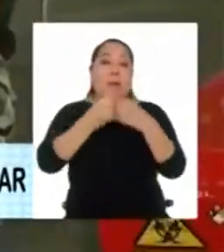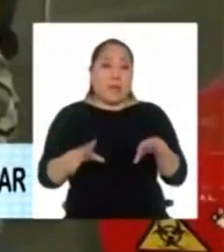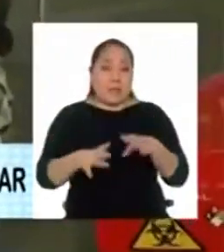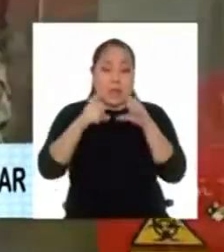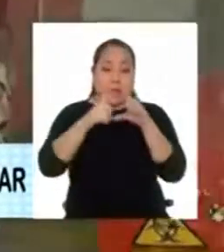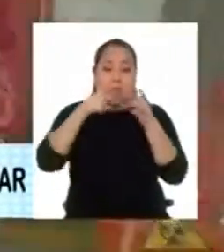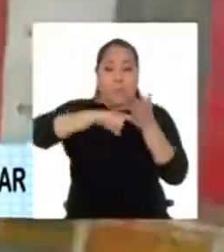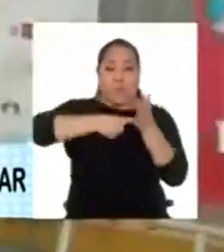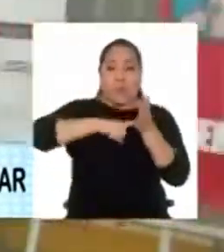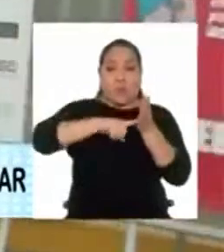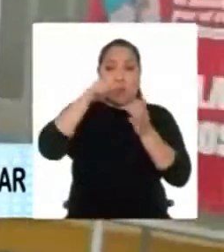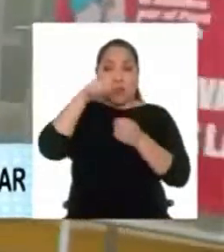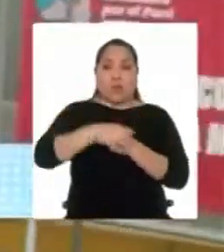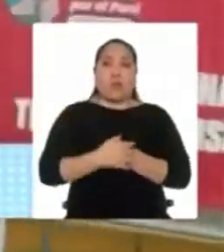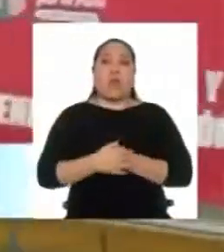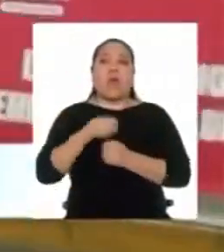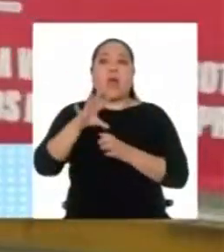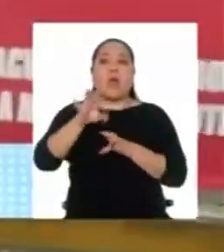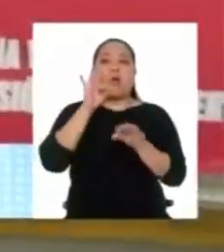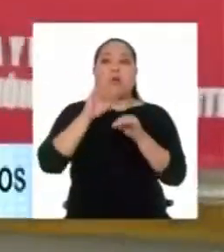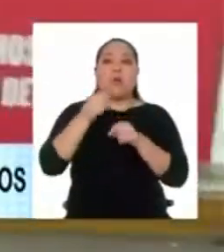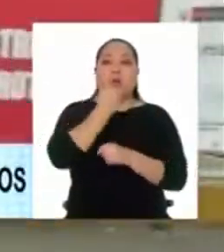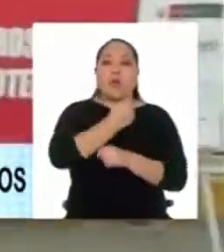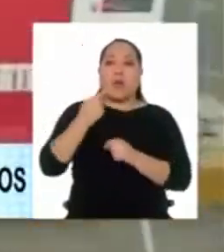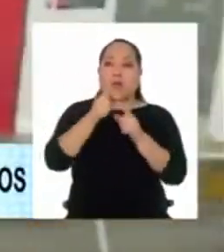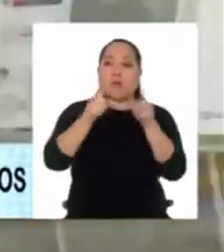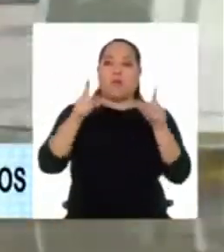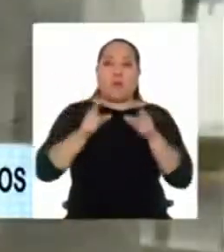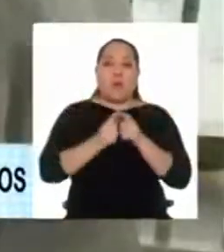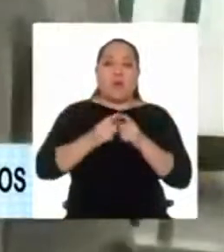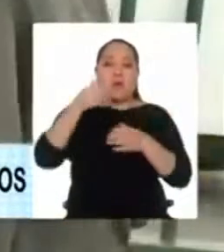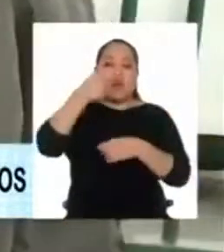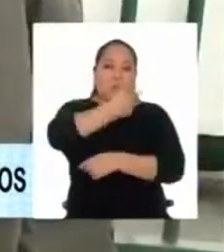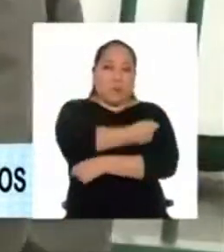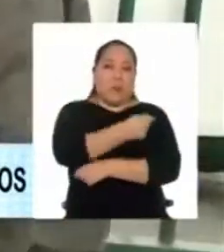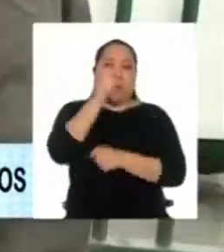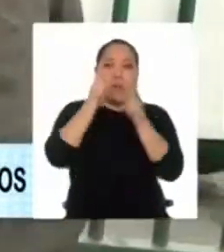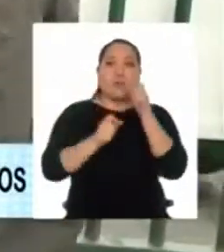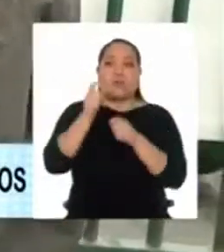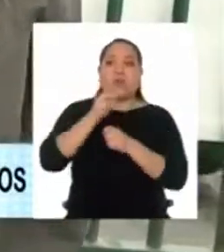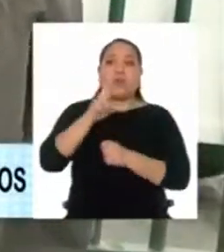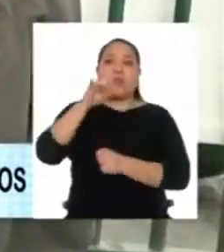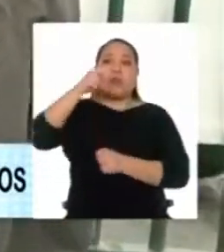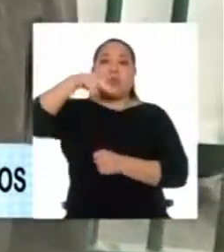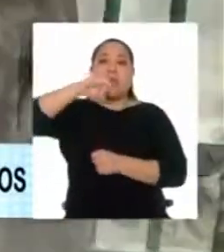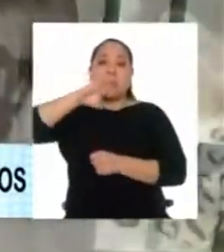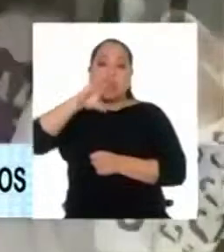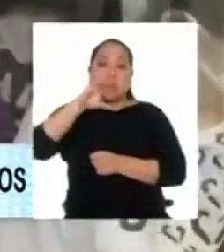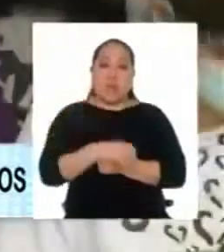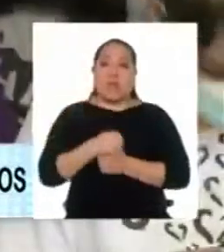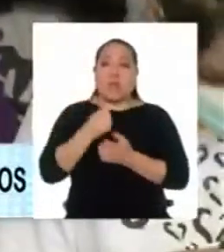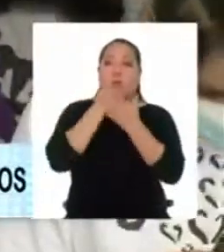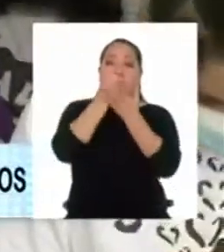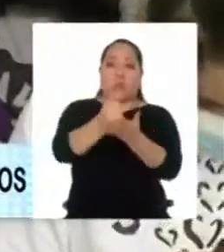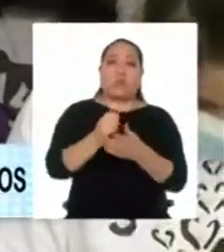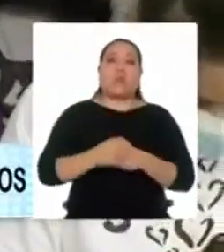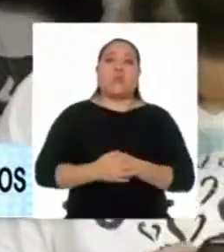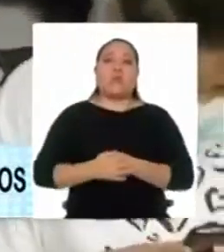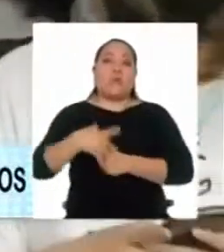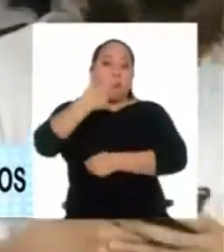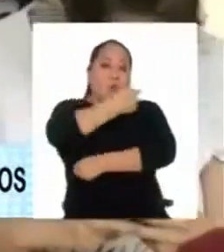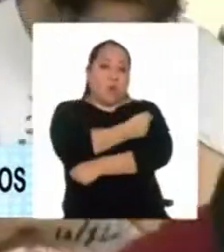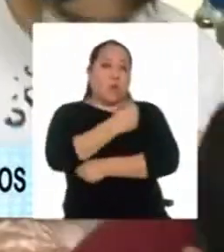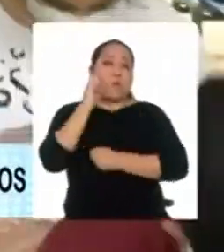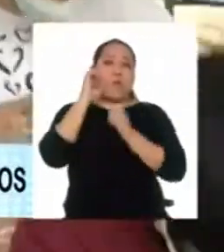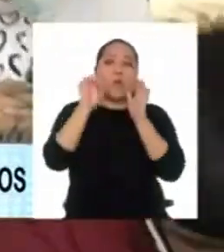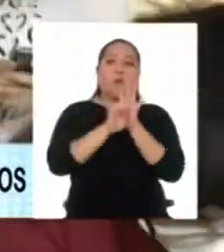de su menor encontrarán en cada centro de vacunación personal de RENIEC que los podrá ayudar.